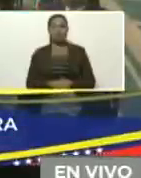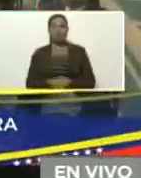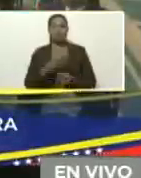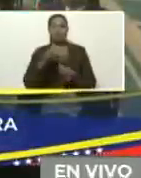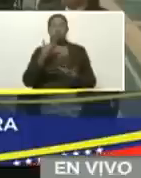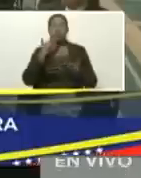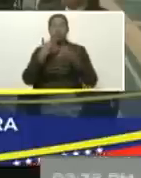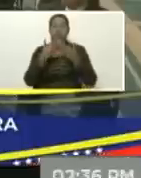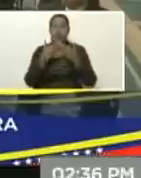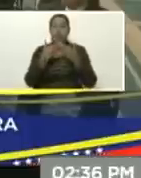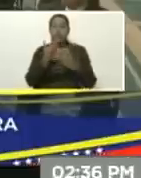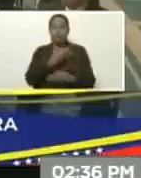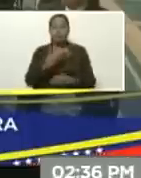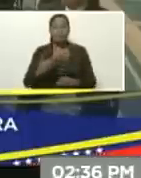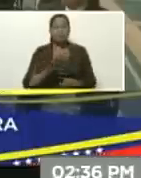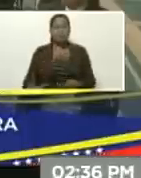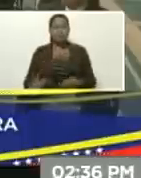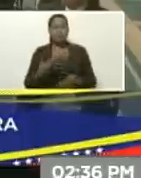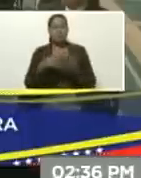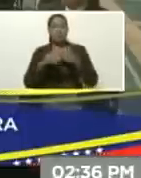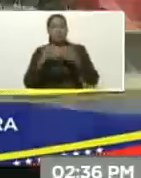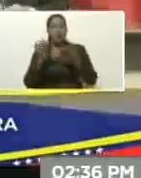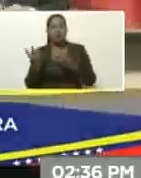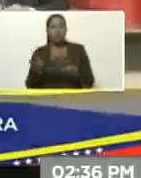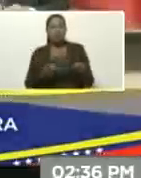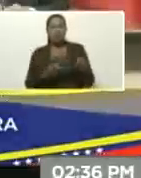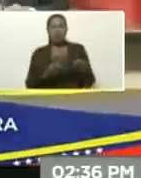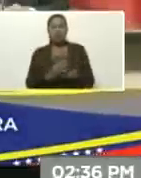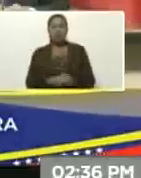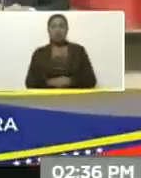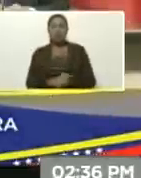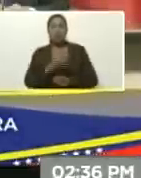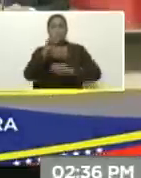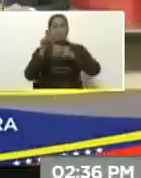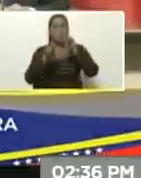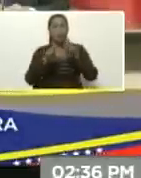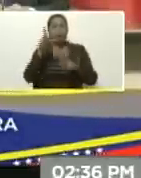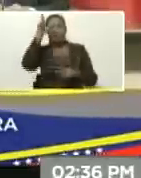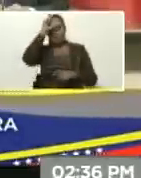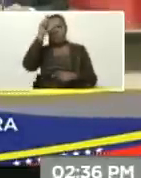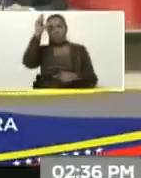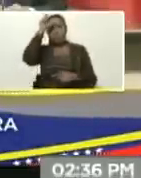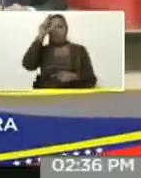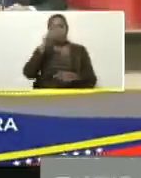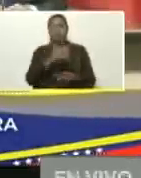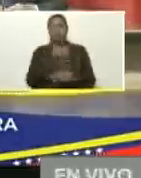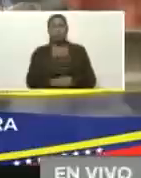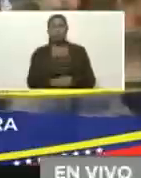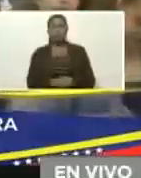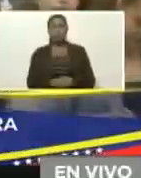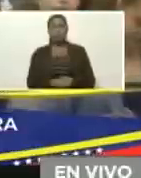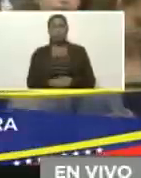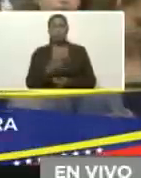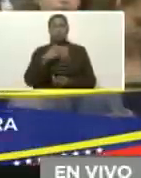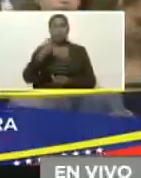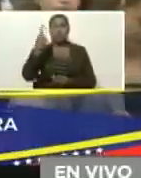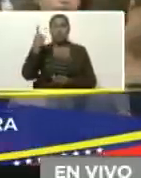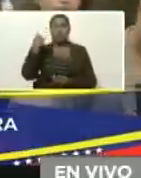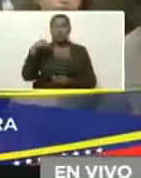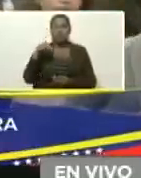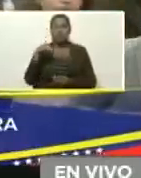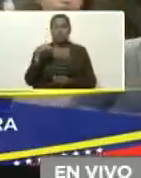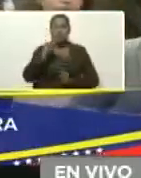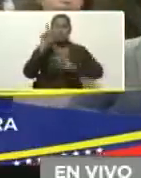Muchísimas gracias, señor presidente. Vamos a recibir la pregunta desde Turquía. Yo tengo